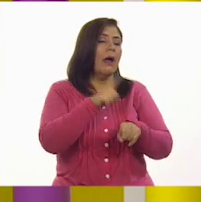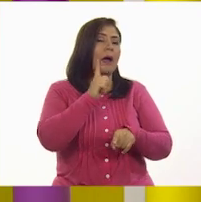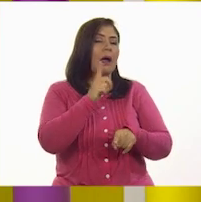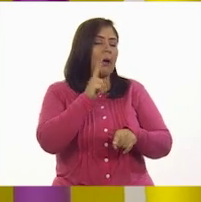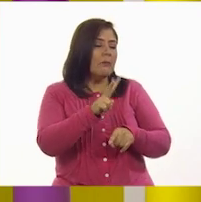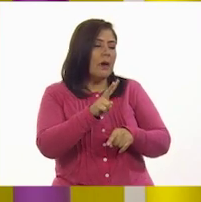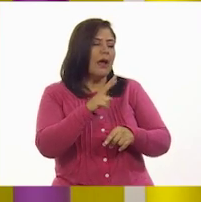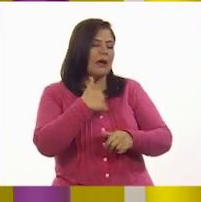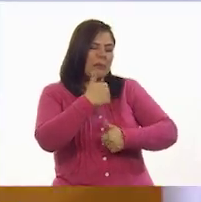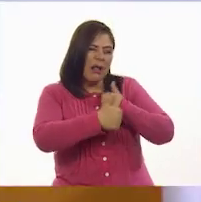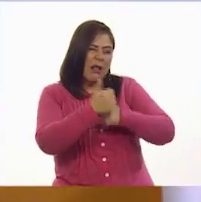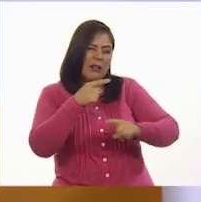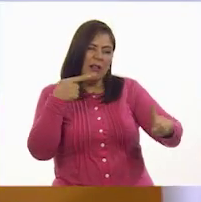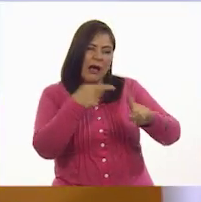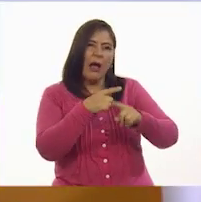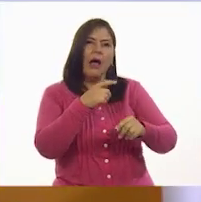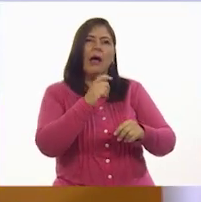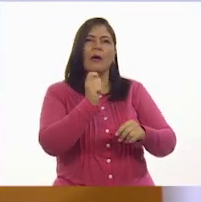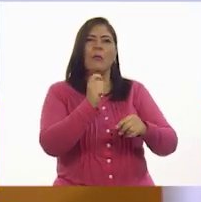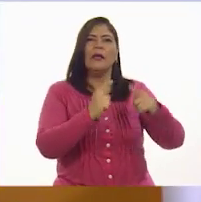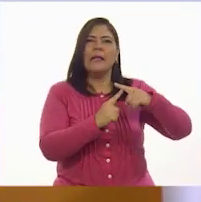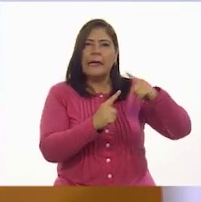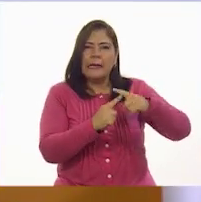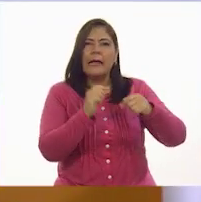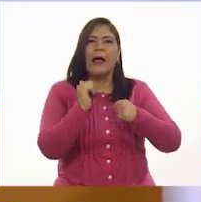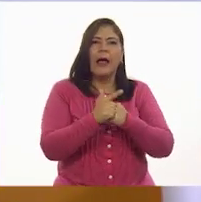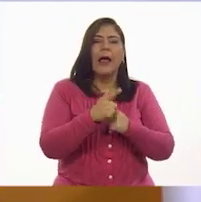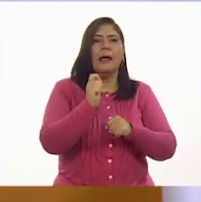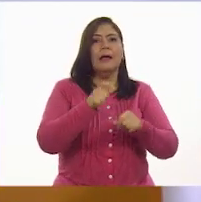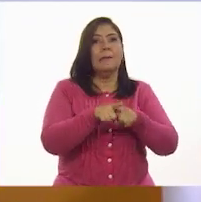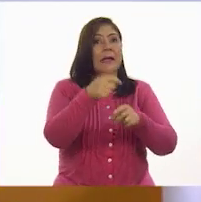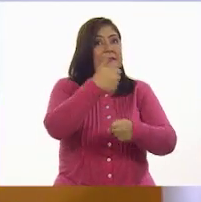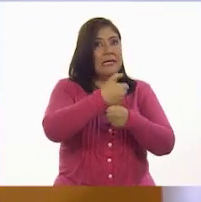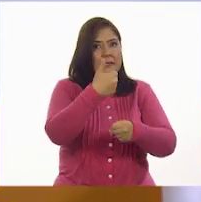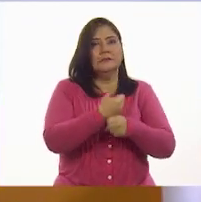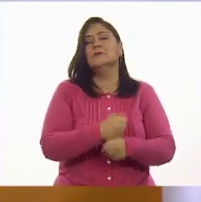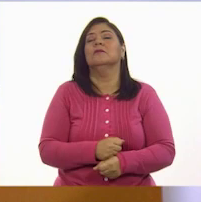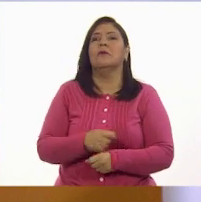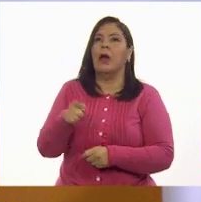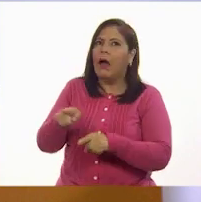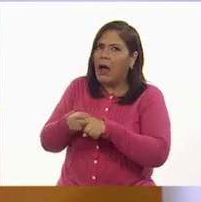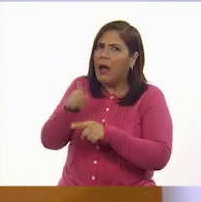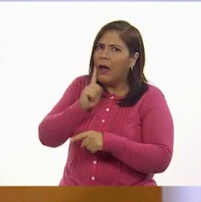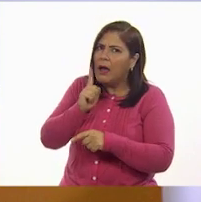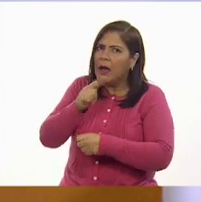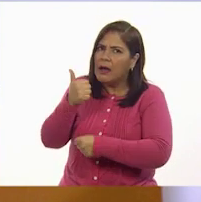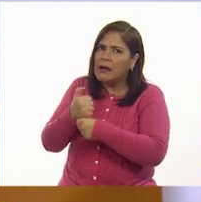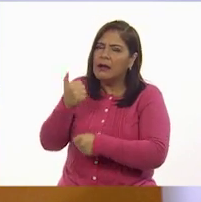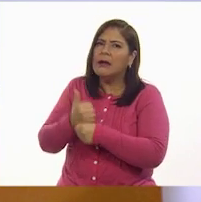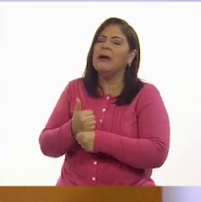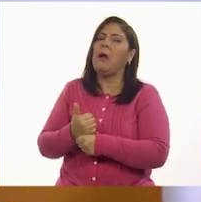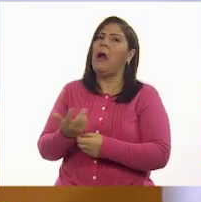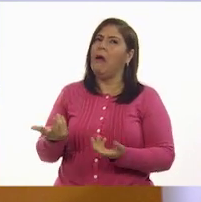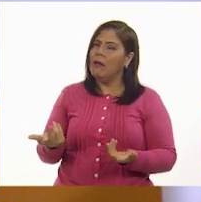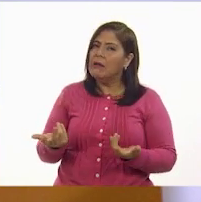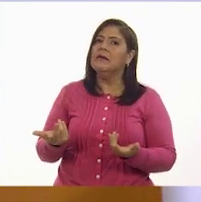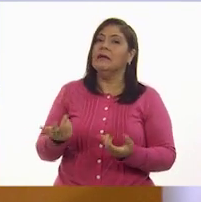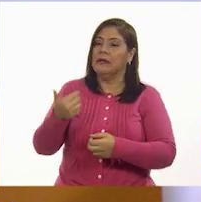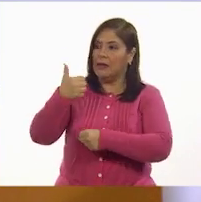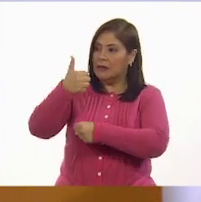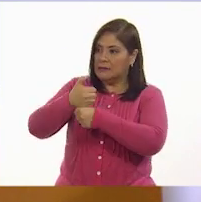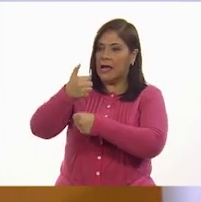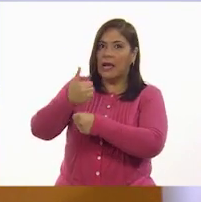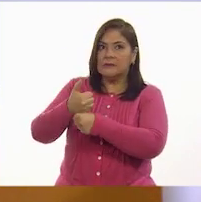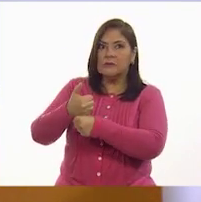desafíos matemáticos. ¿Una hermana que ya va en sexto grado? Entonces, wow. ¿También en sexto grado están